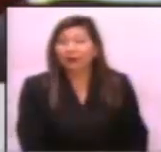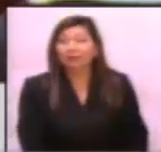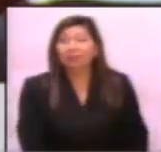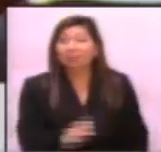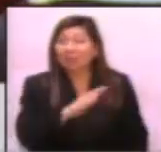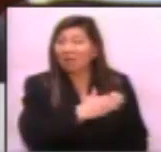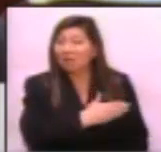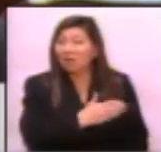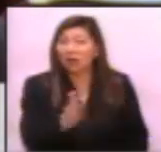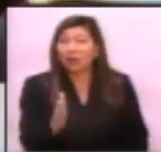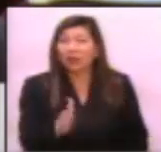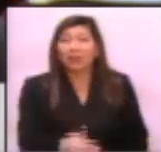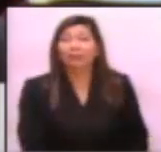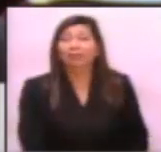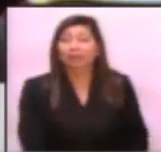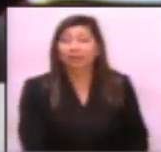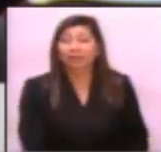vacamos.